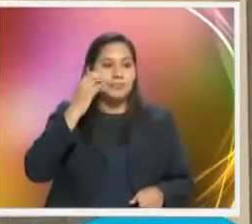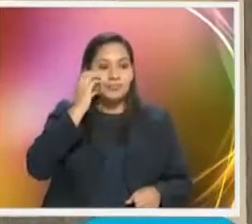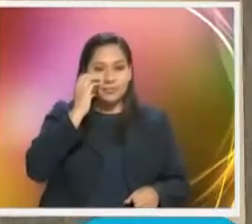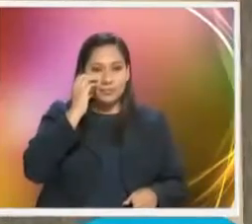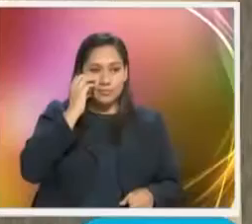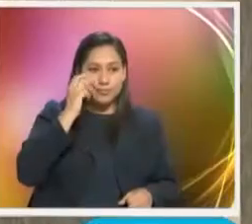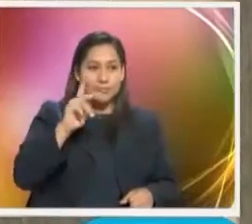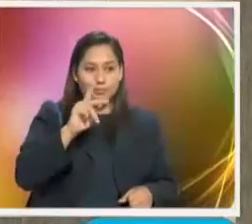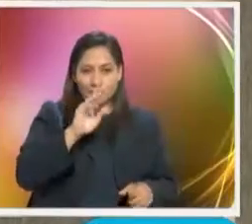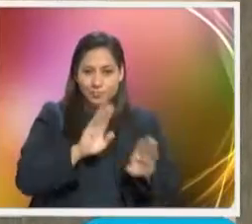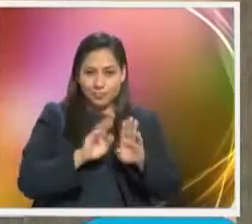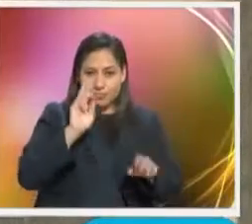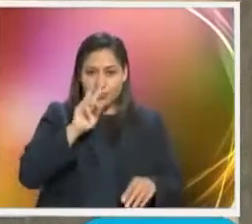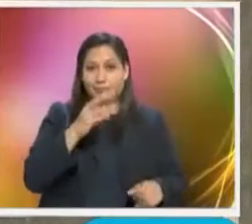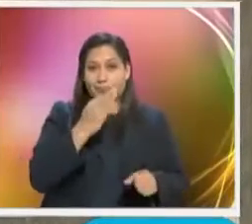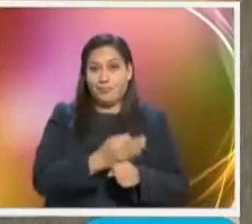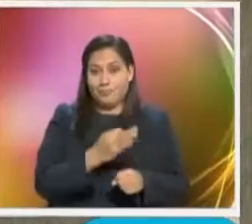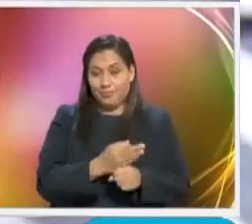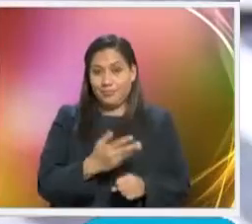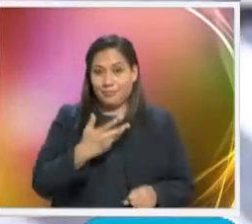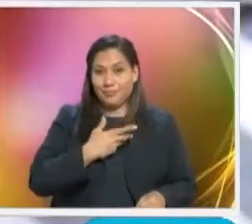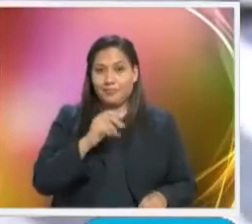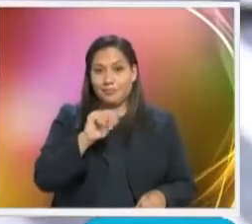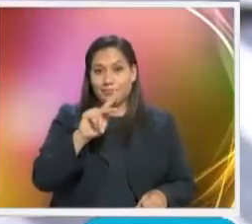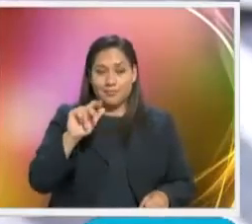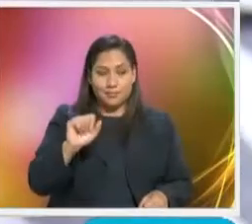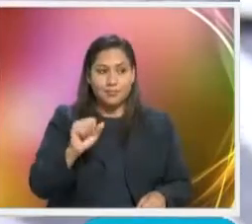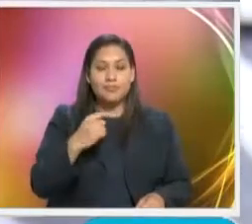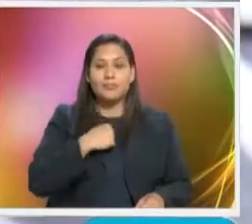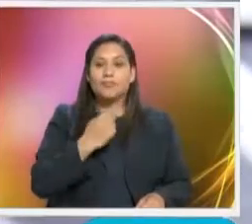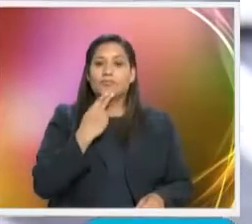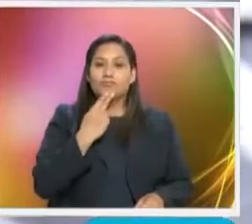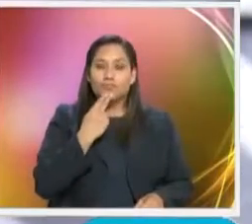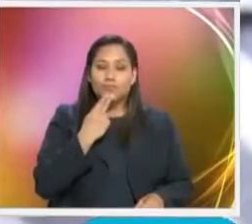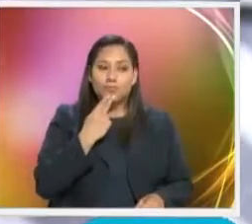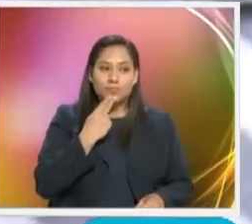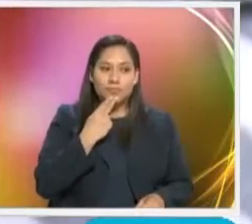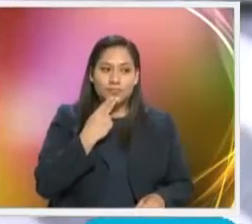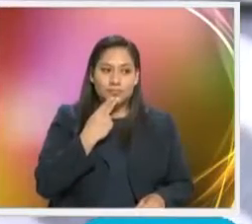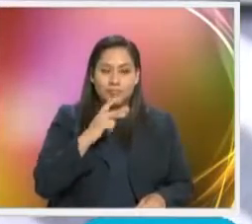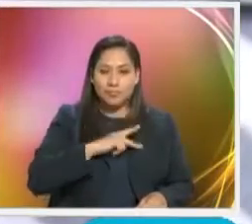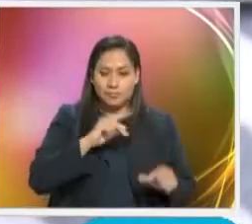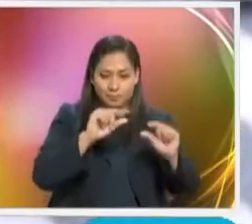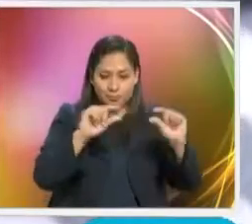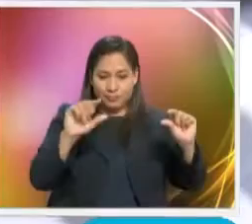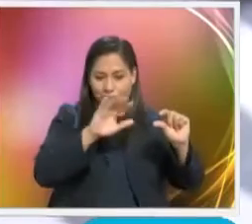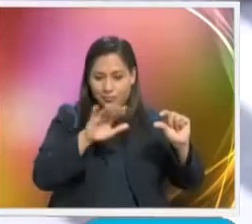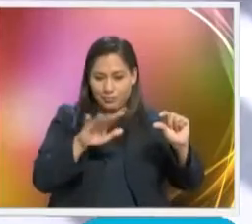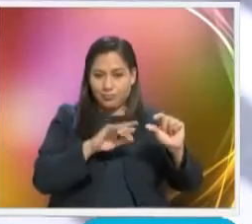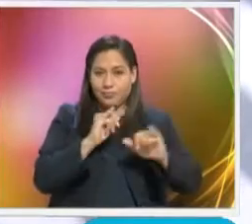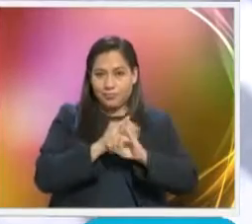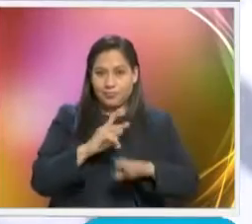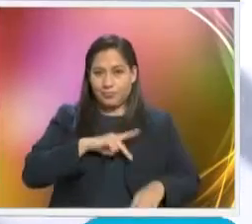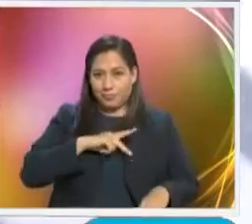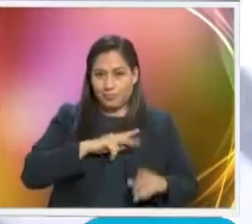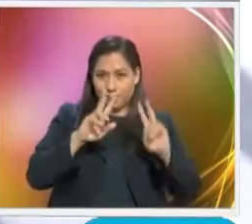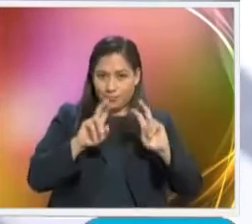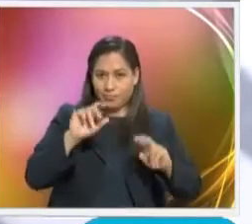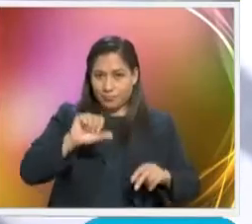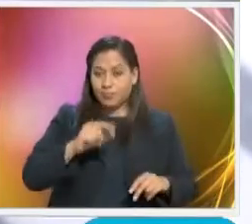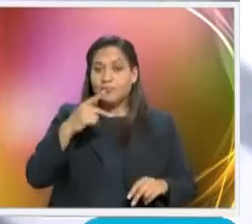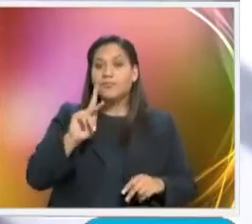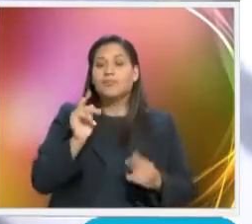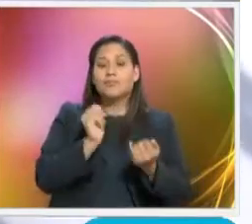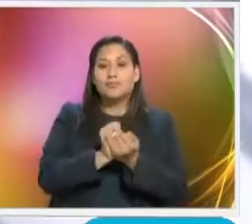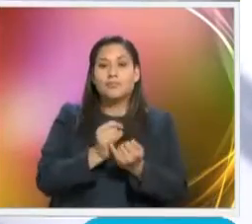cuadro, pero como ven, ahorita tengo una aplicación que estoy usando, que es la que tiene mi nota, digamos, la información de mi contenido para hoy, pero también